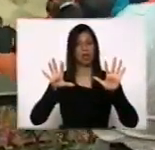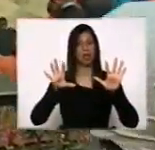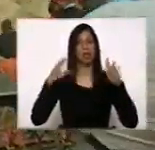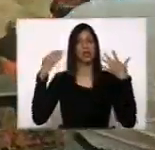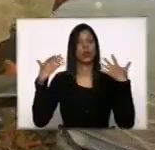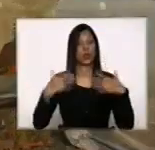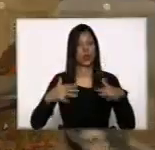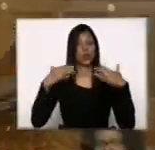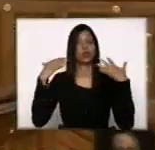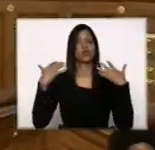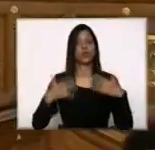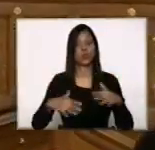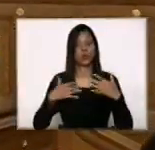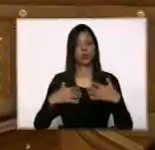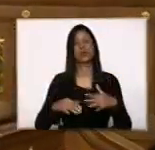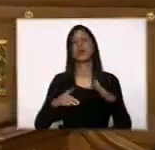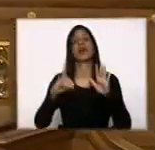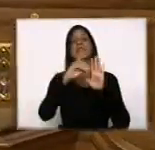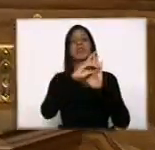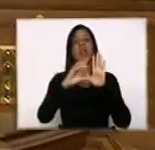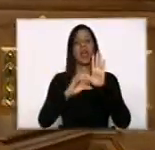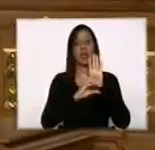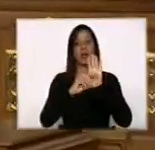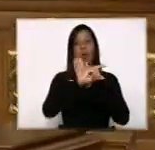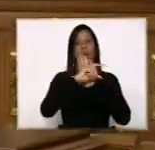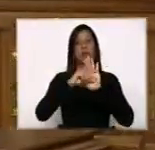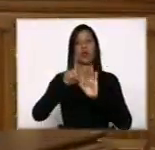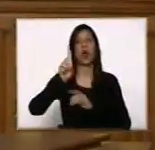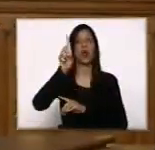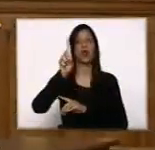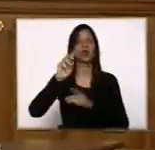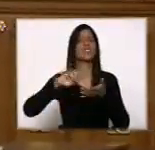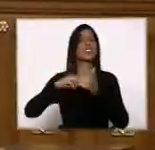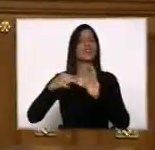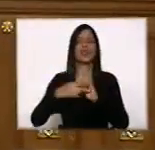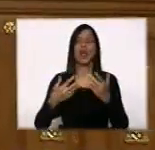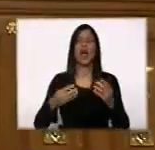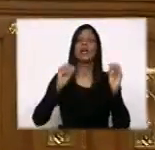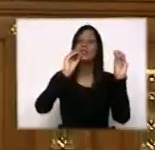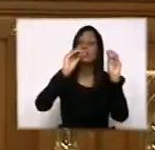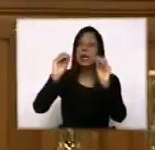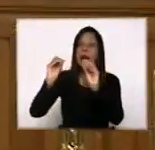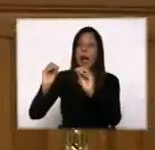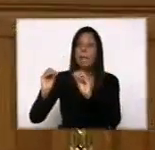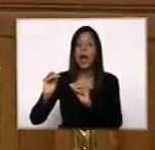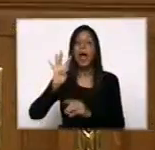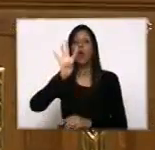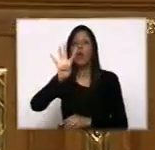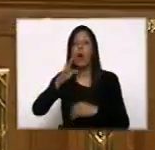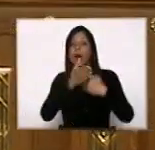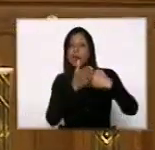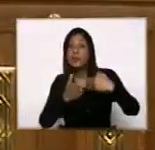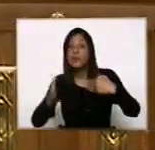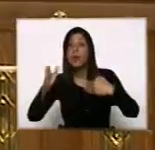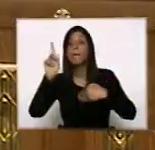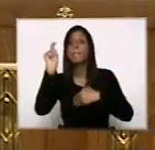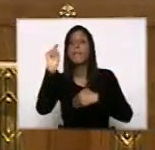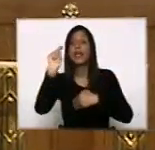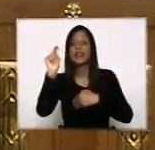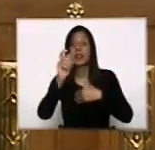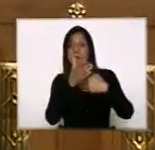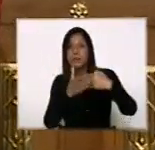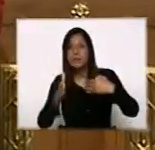Alcance de este artículo primero, convocar para el primer cuatrimestre del año